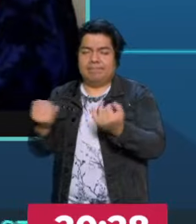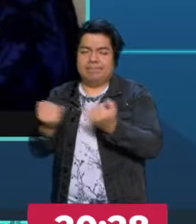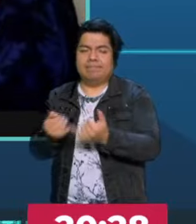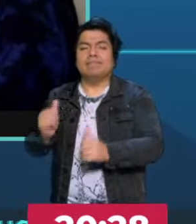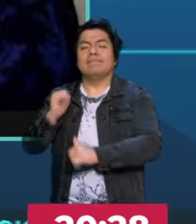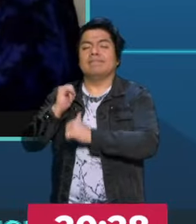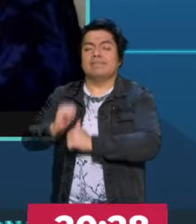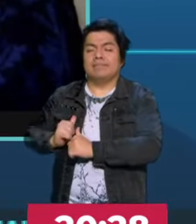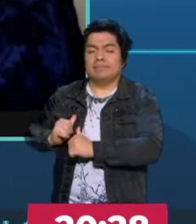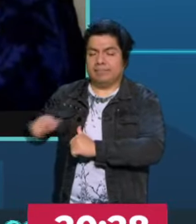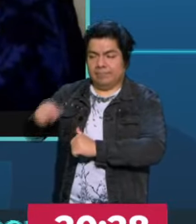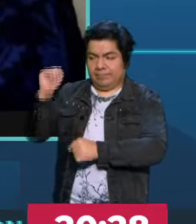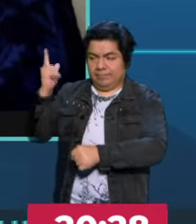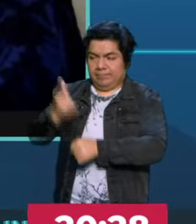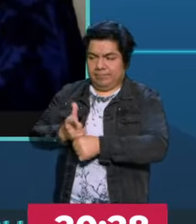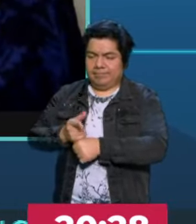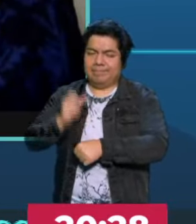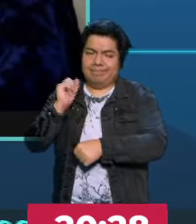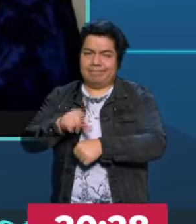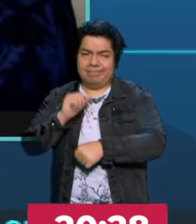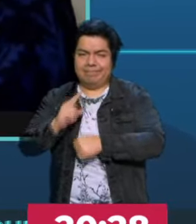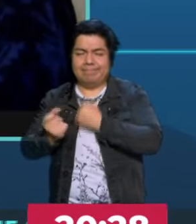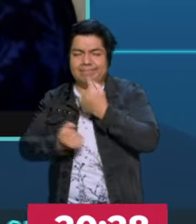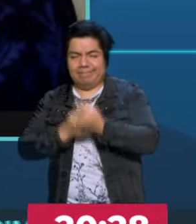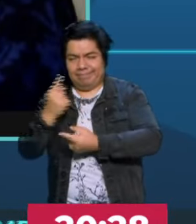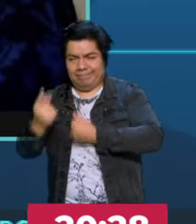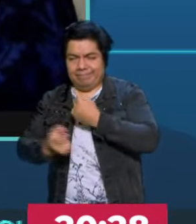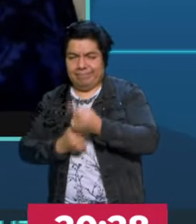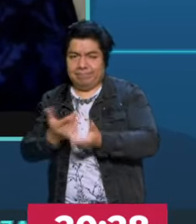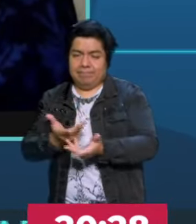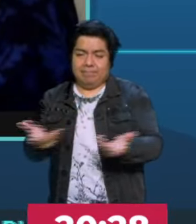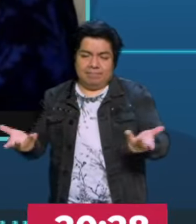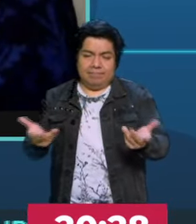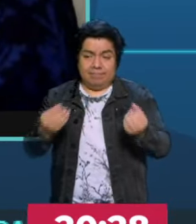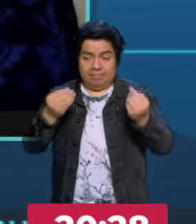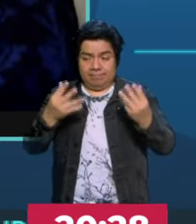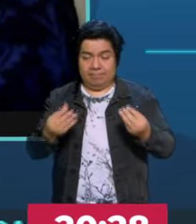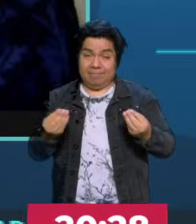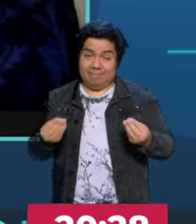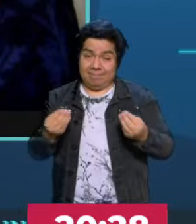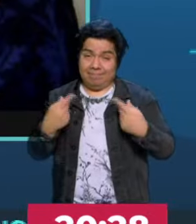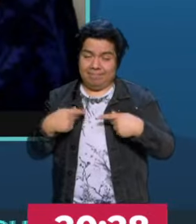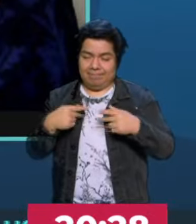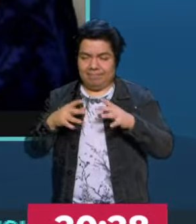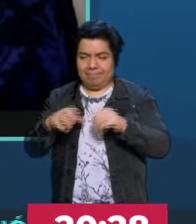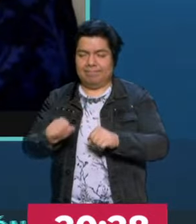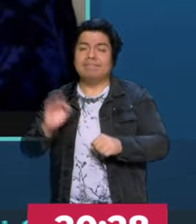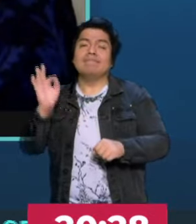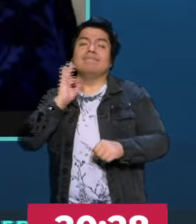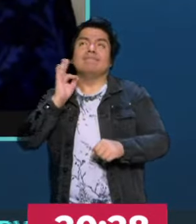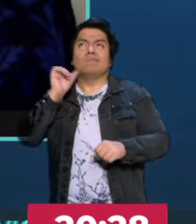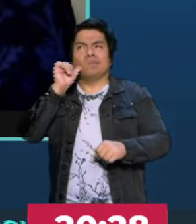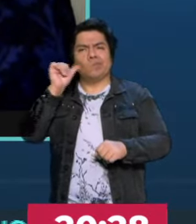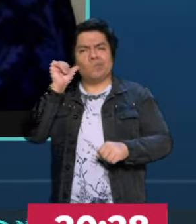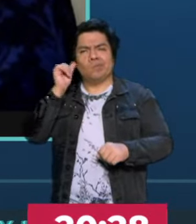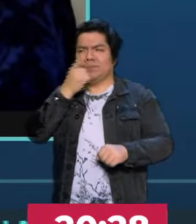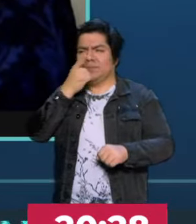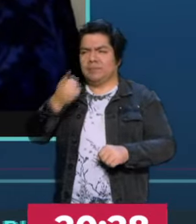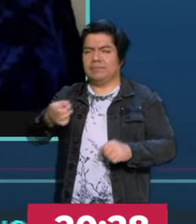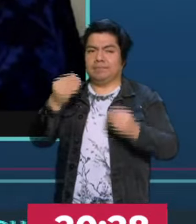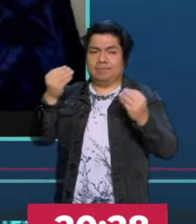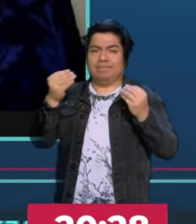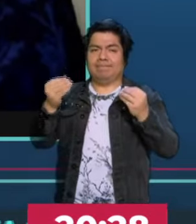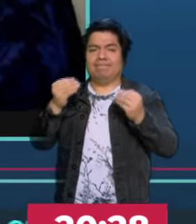funcionarios, que ya vimos que se ha adelantado que habrá muchas más detenciones. El fiscal decía el día de ayer que ya tenían muchas